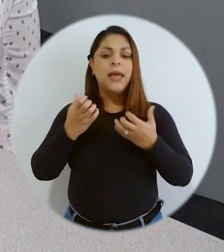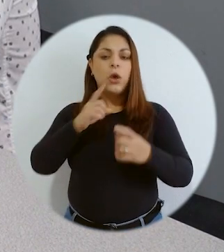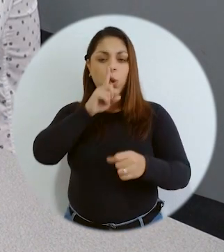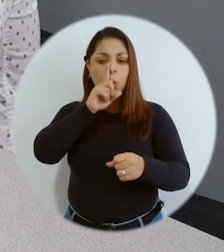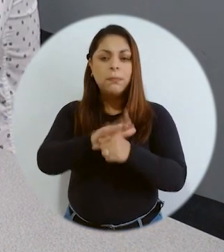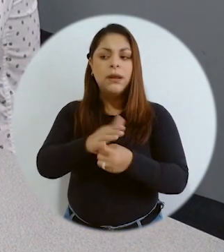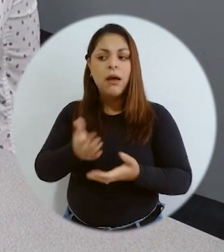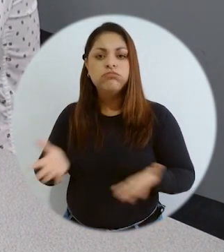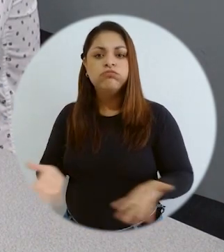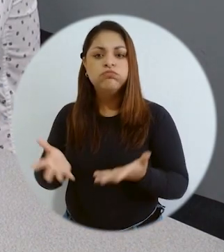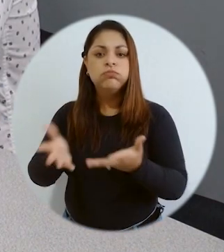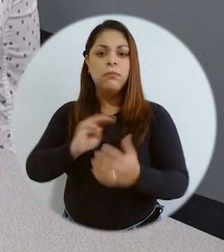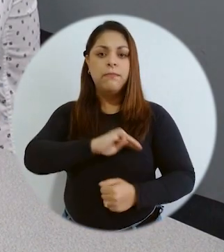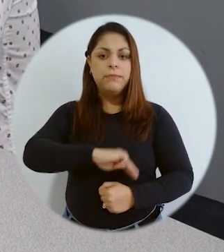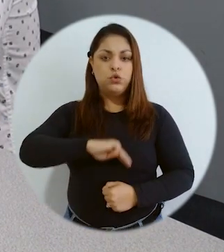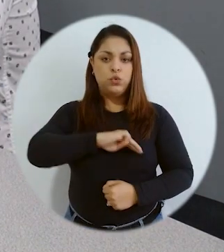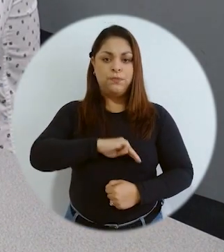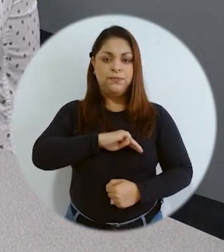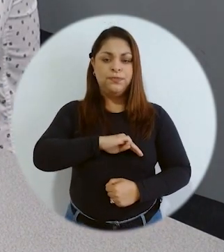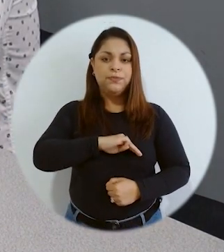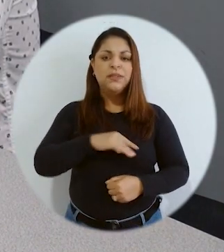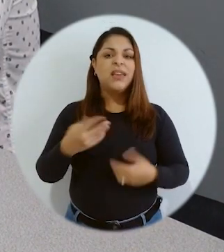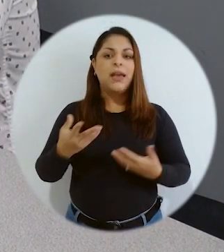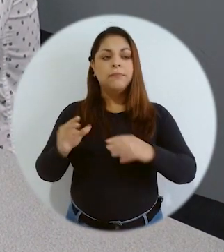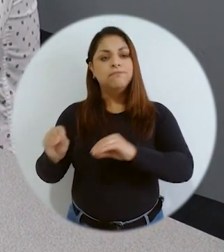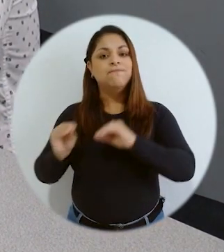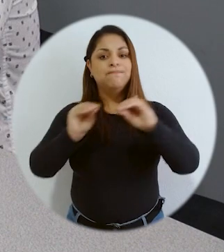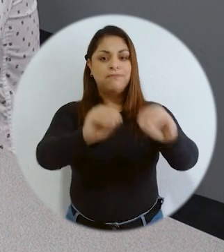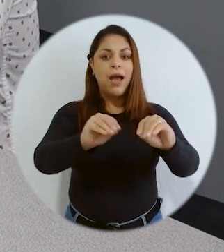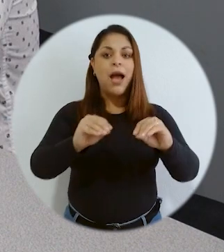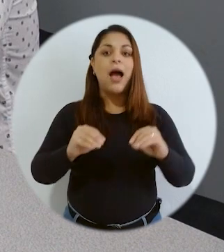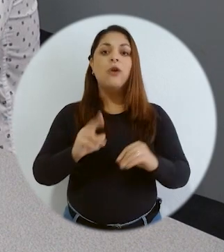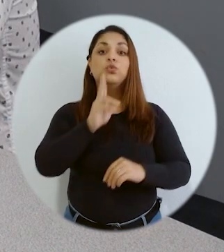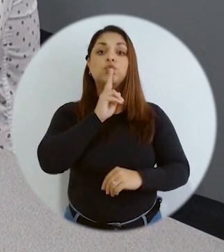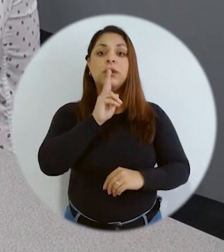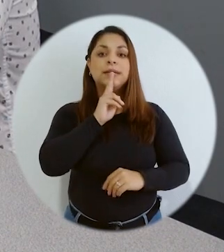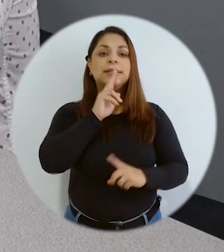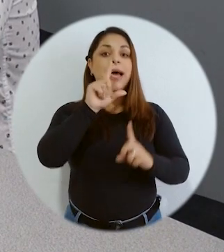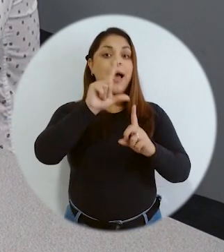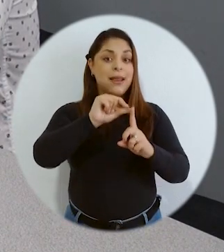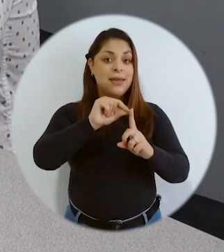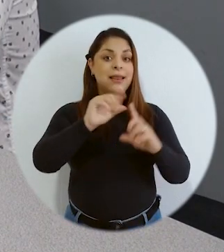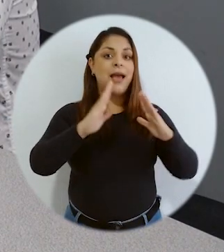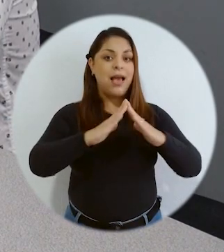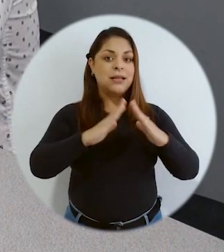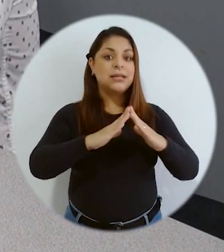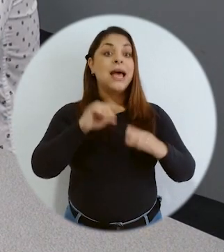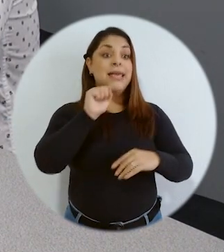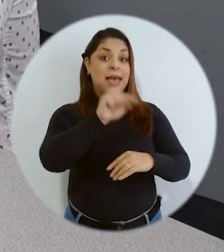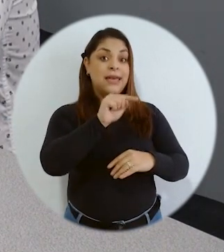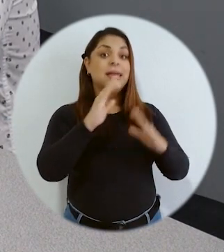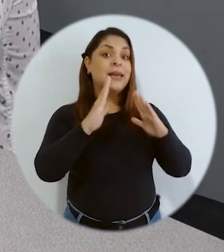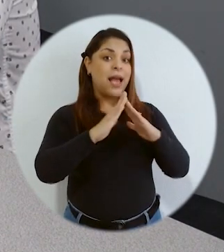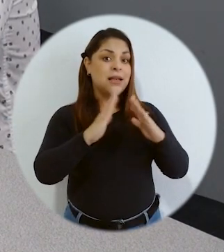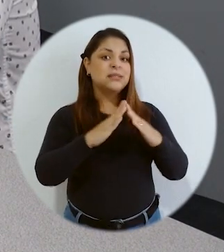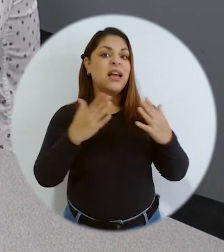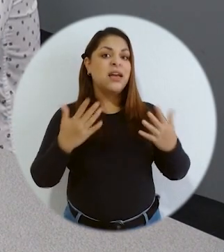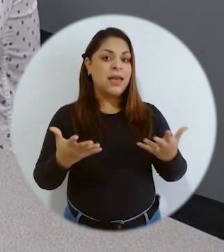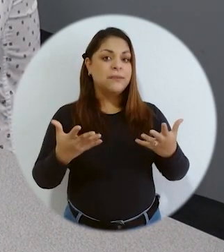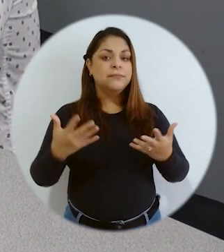En el caso de Guatemala, todavía desde el 62 venía la lucha guerrillera, ¿verdad? Contra las